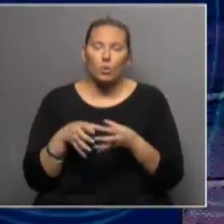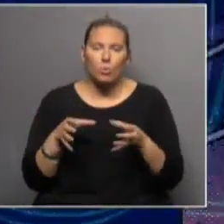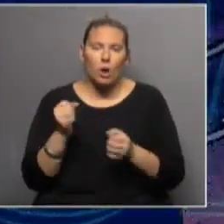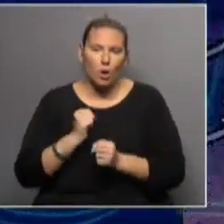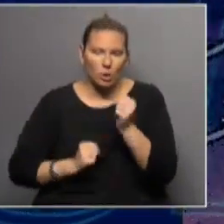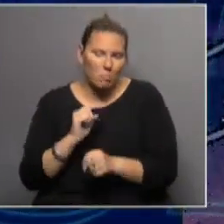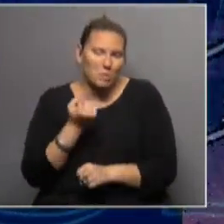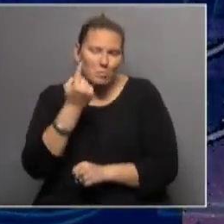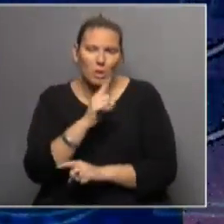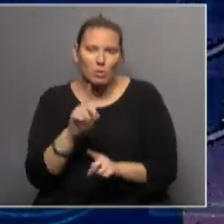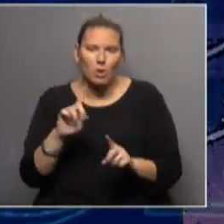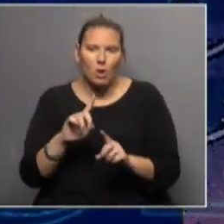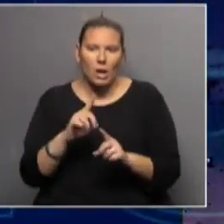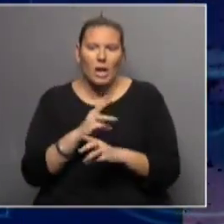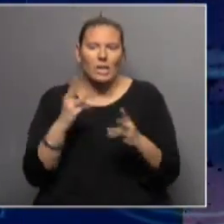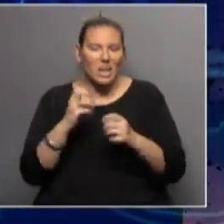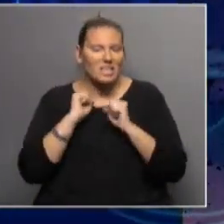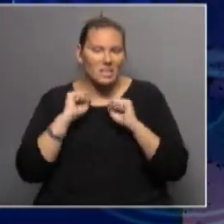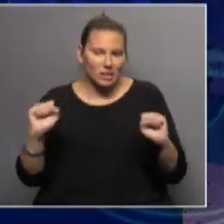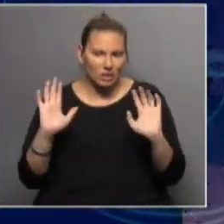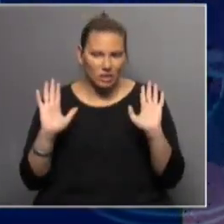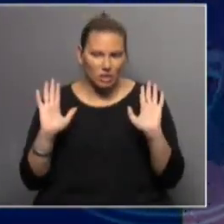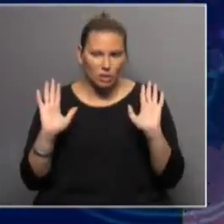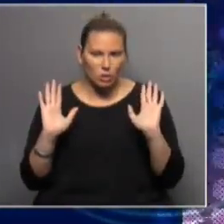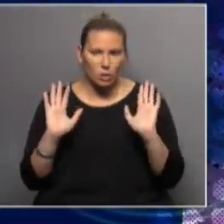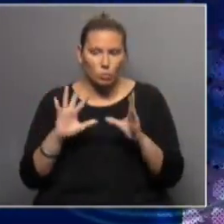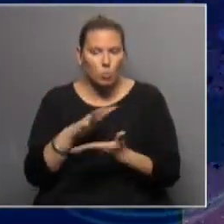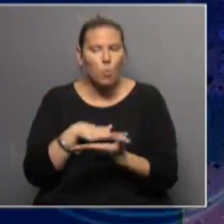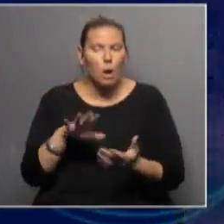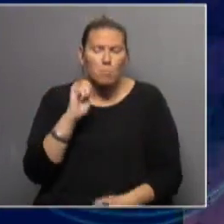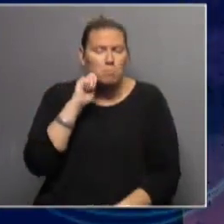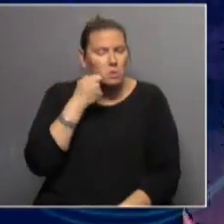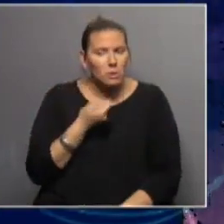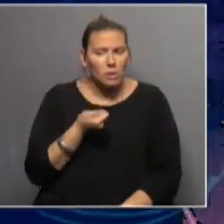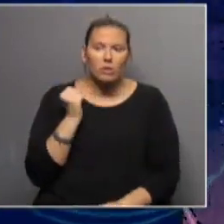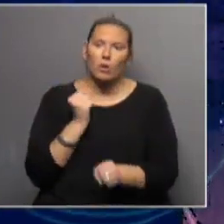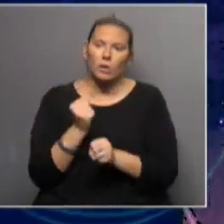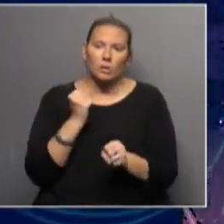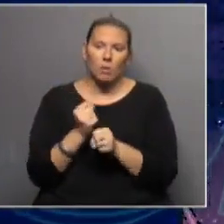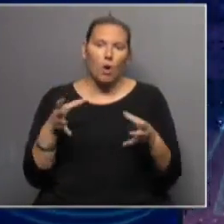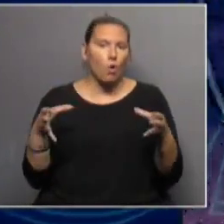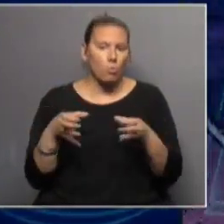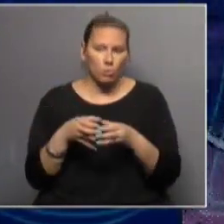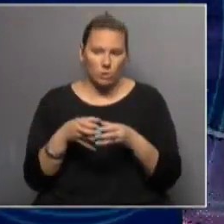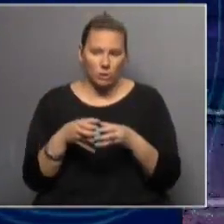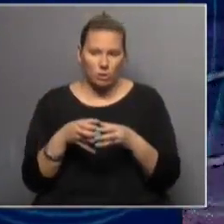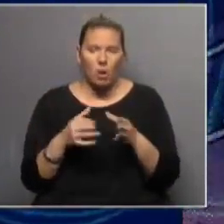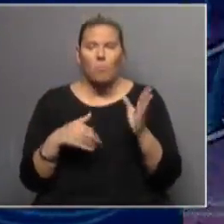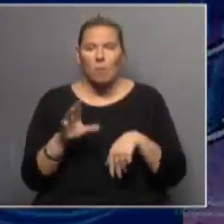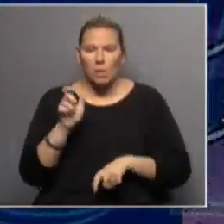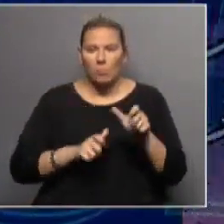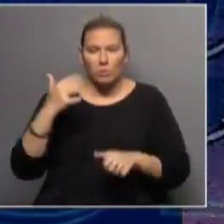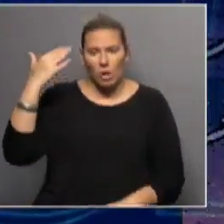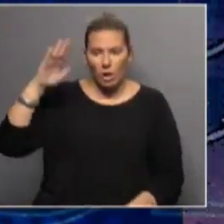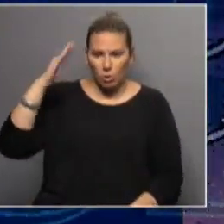ser la primera carrera, sino de todo el universo de la Secretaría, que es un universo lindo, ¿no? Porque es trabajo comunitario todo. Sobre todo para las personas